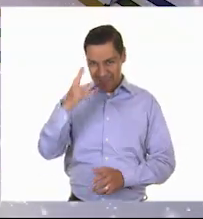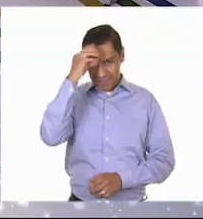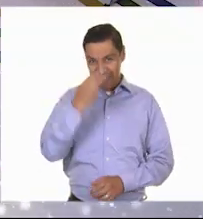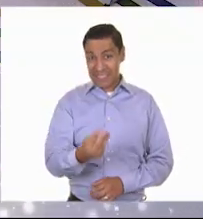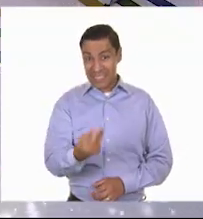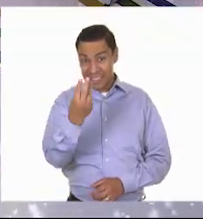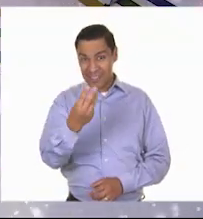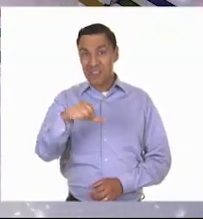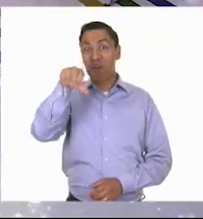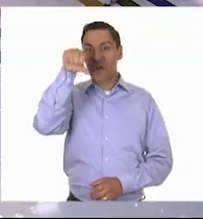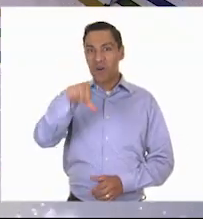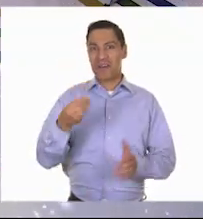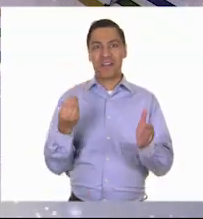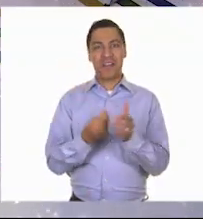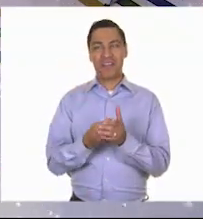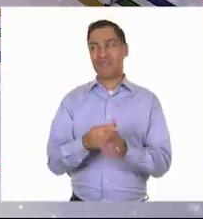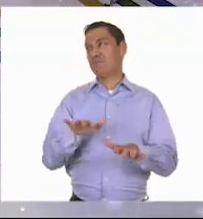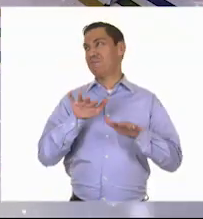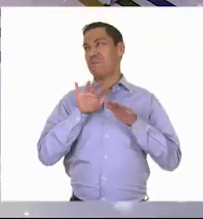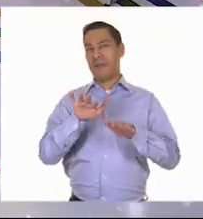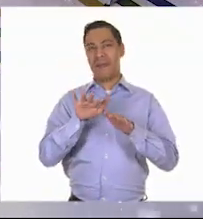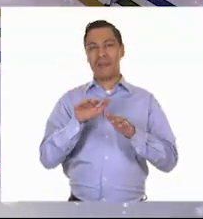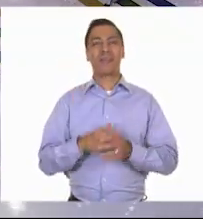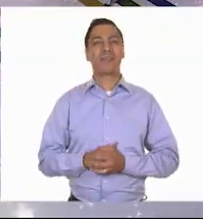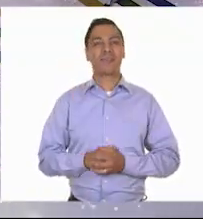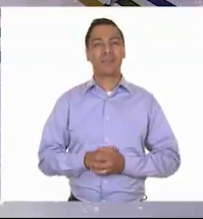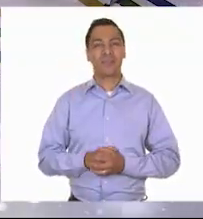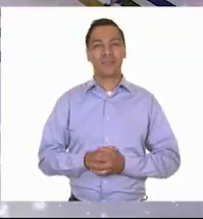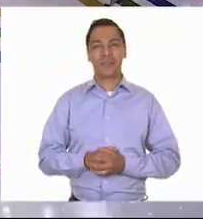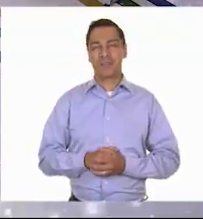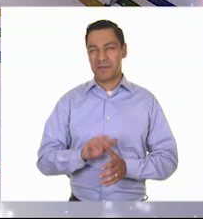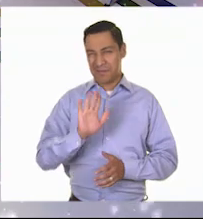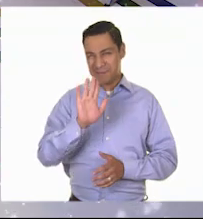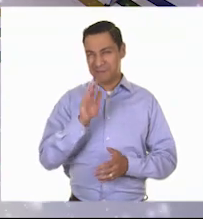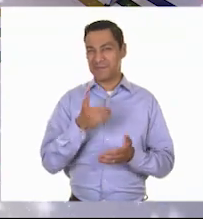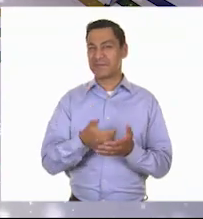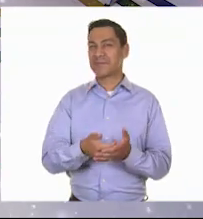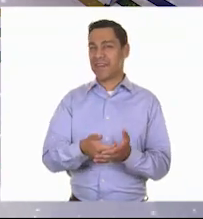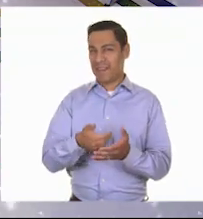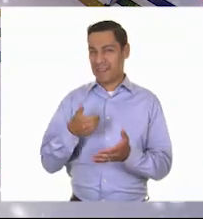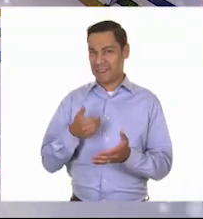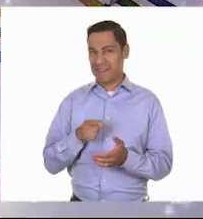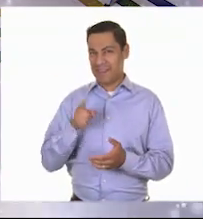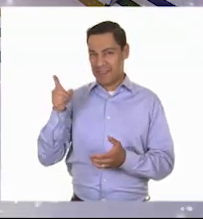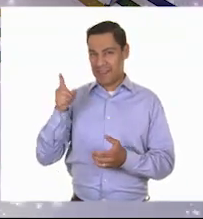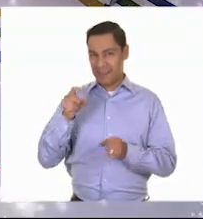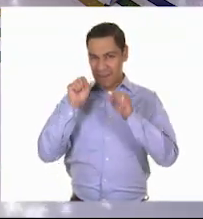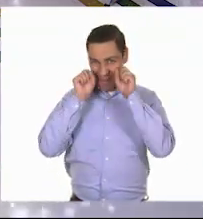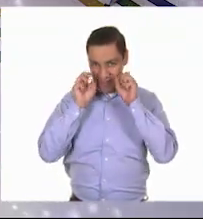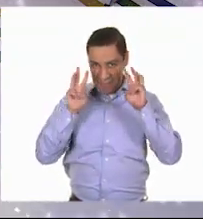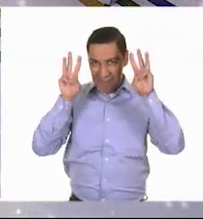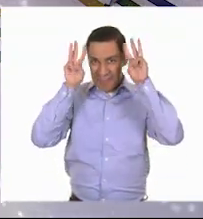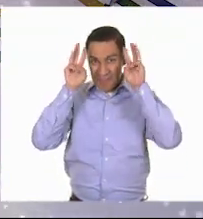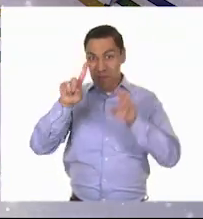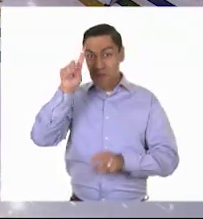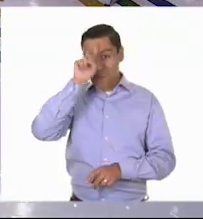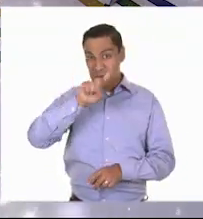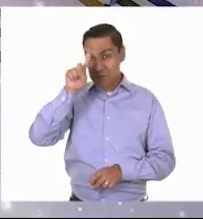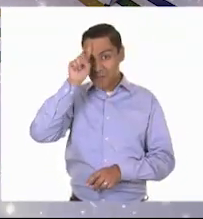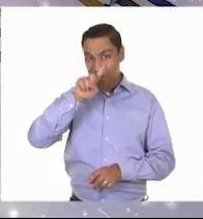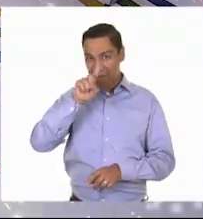El día de hoy tenemos una clase increíble. Pero antes, vamos con Ajolisto, que nos va a dar una gran